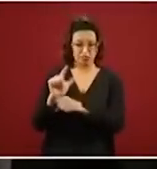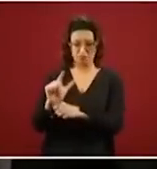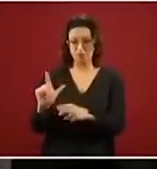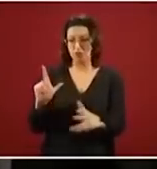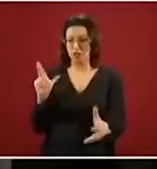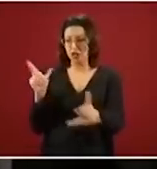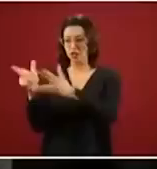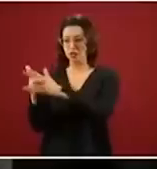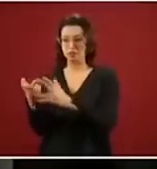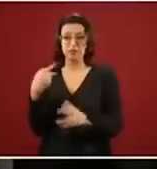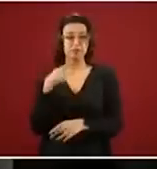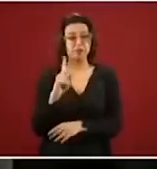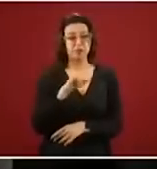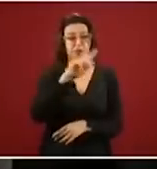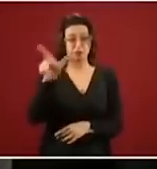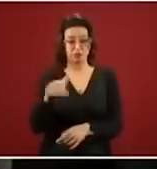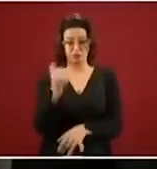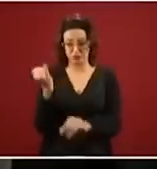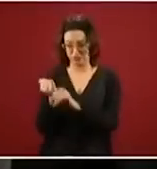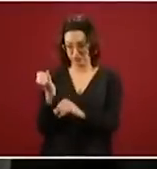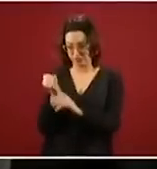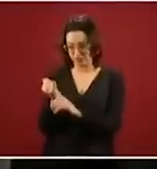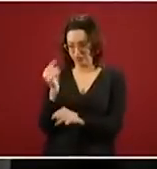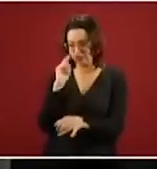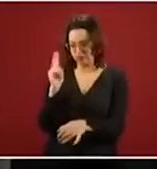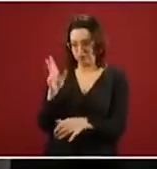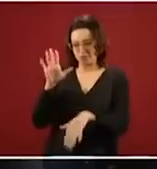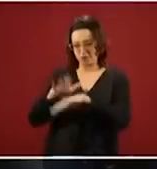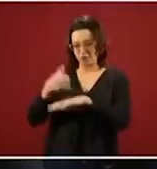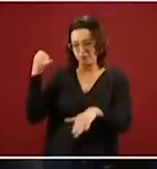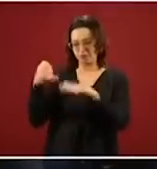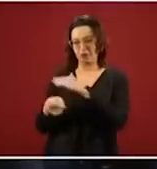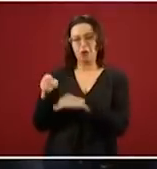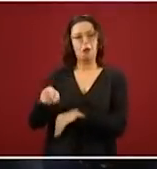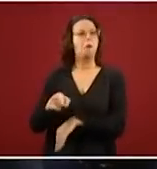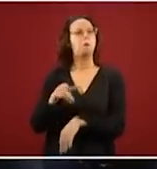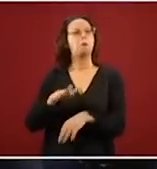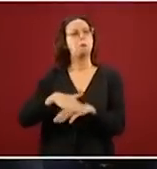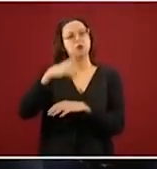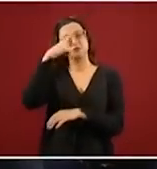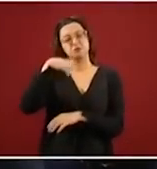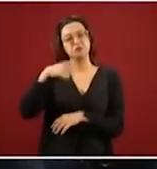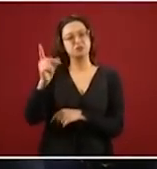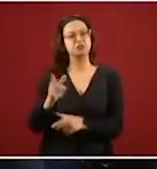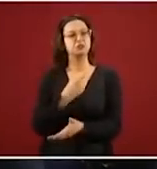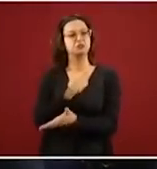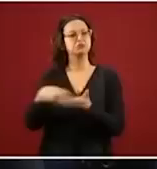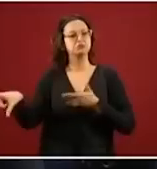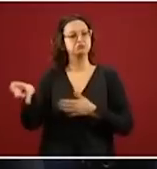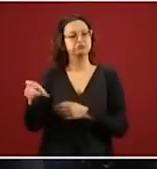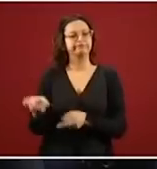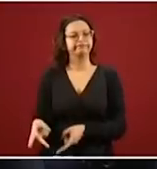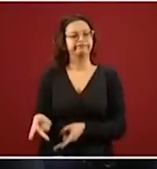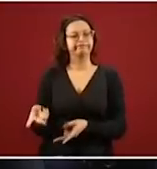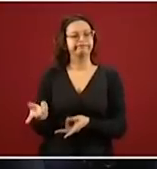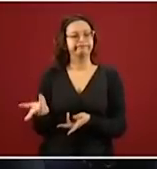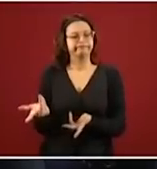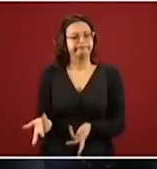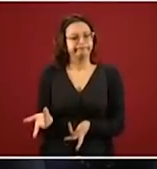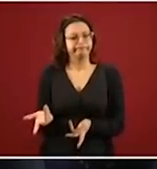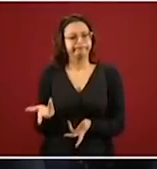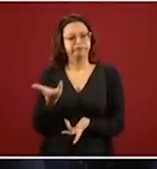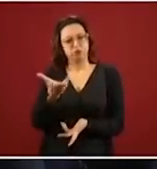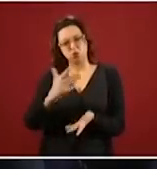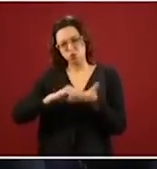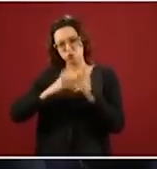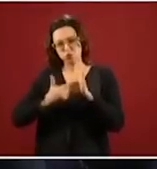se mete a estas plataformas encuentra uno esta situación de la facilidad de comercialización entonces aquí la pregunta es cuál va a ser su